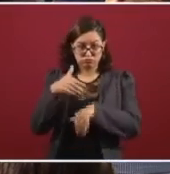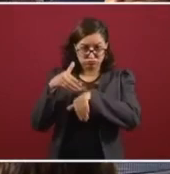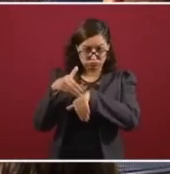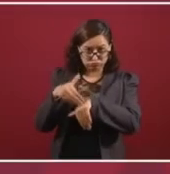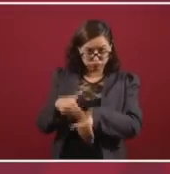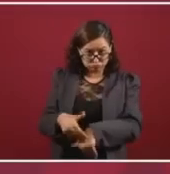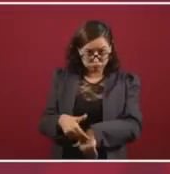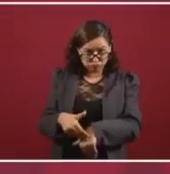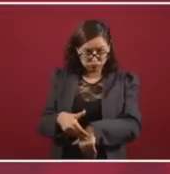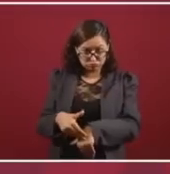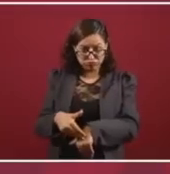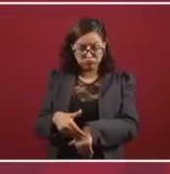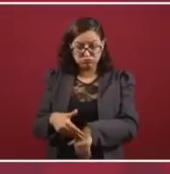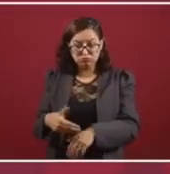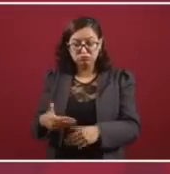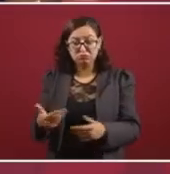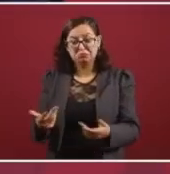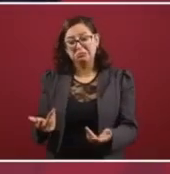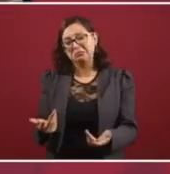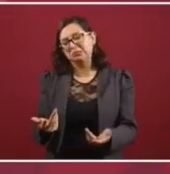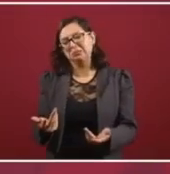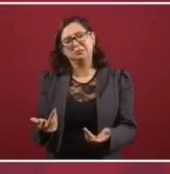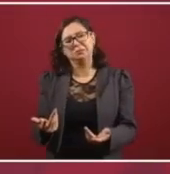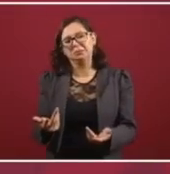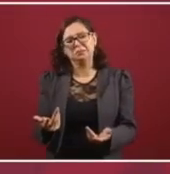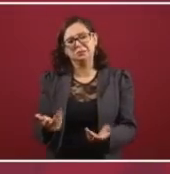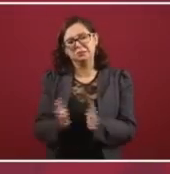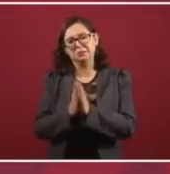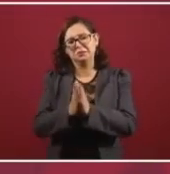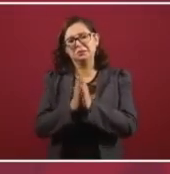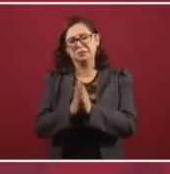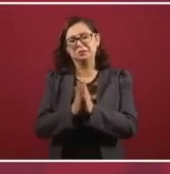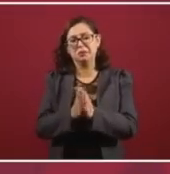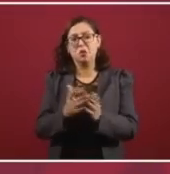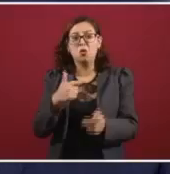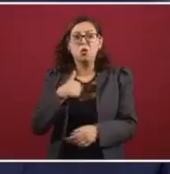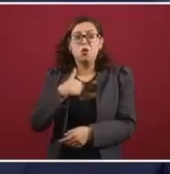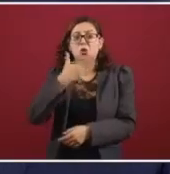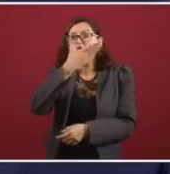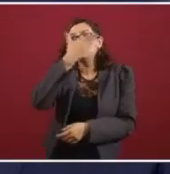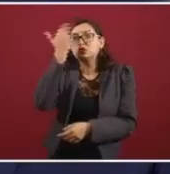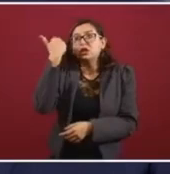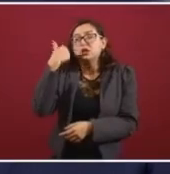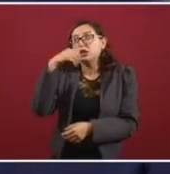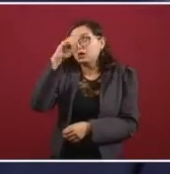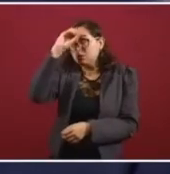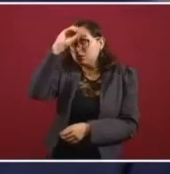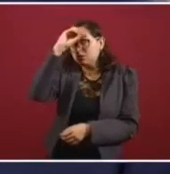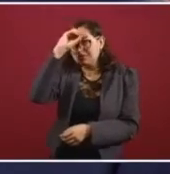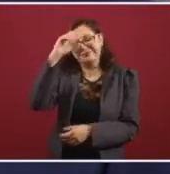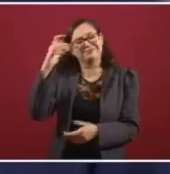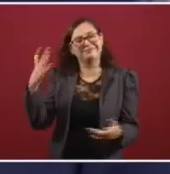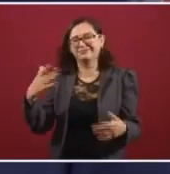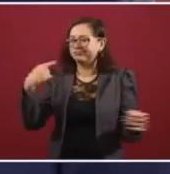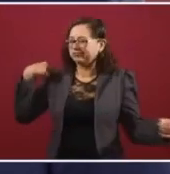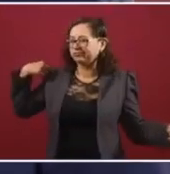del Ejecutivo aseguró que el organismo ya no decidirá la política económica del país. Ahora